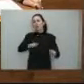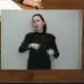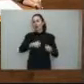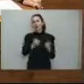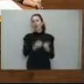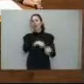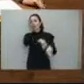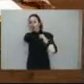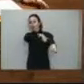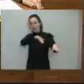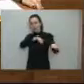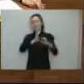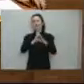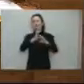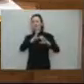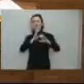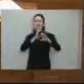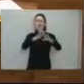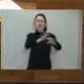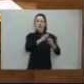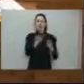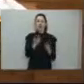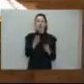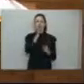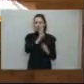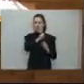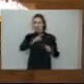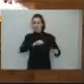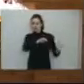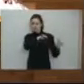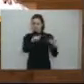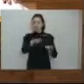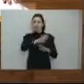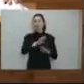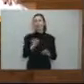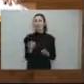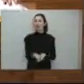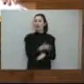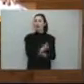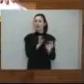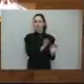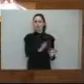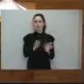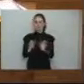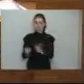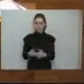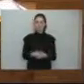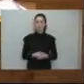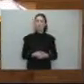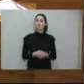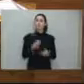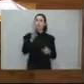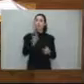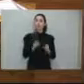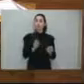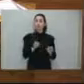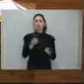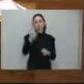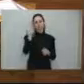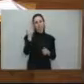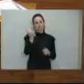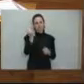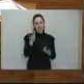acceso que llevaría aparejado el no considerarlos así. Y también nos parece muy importante que se haga